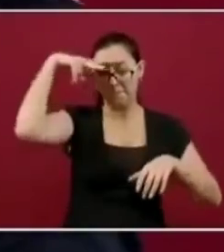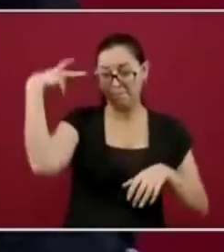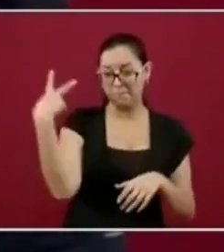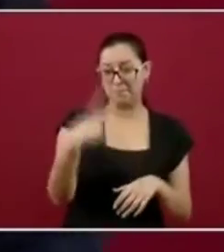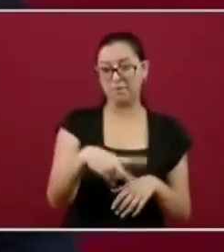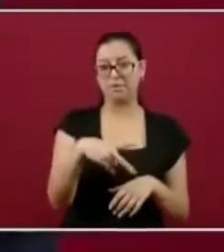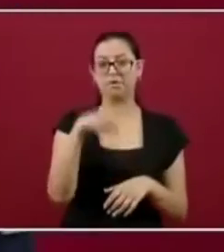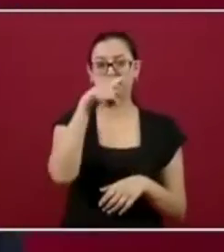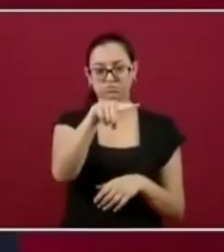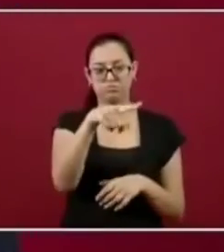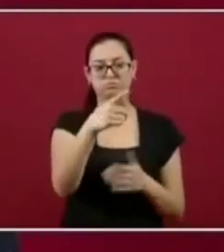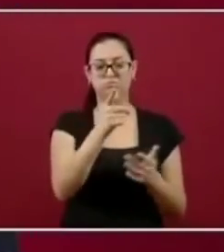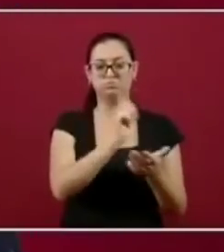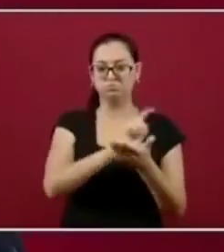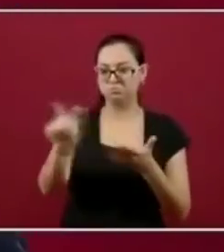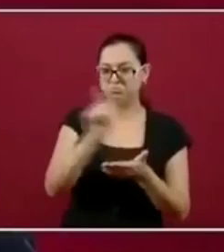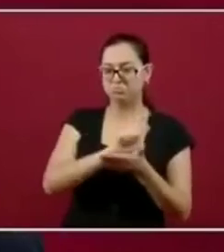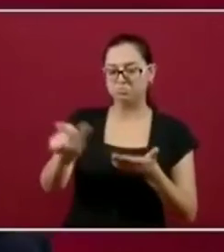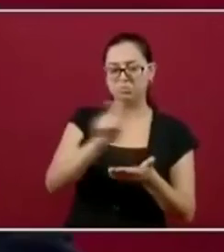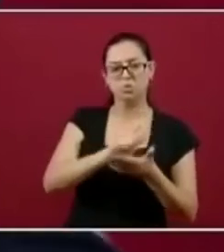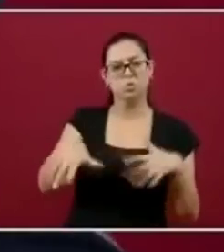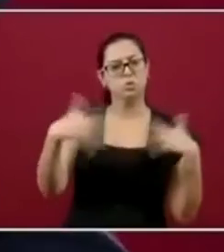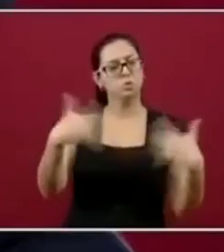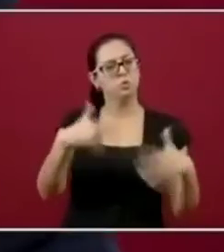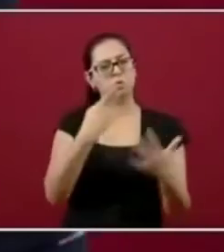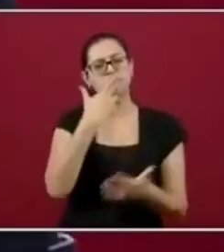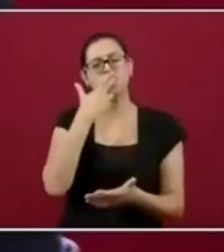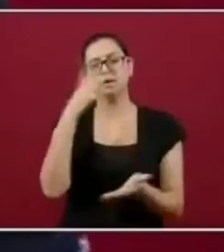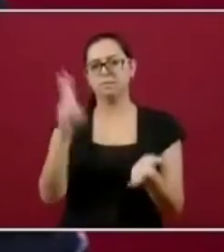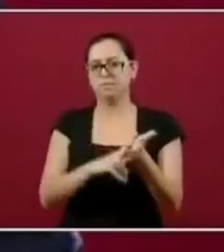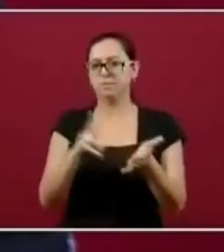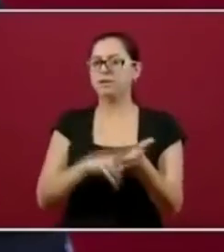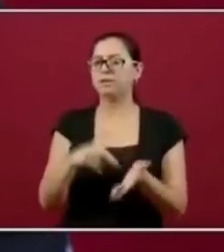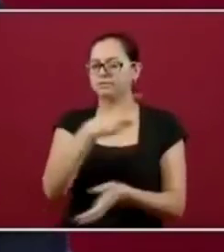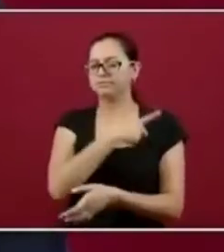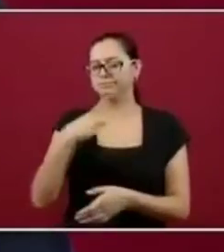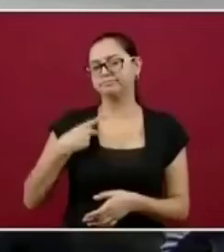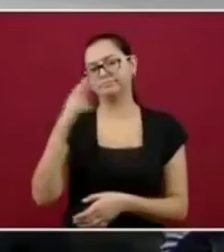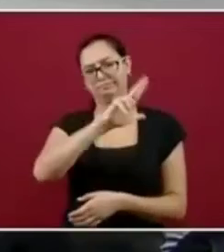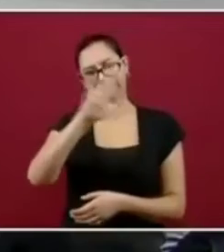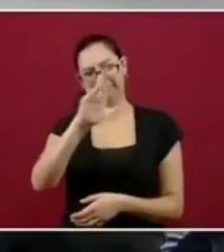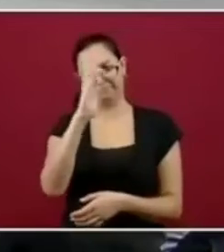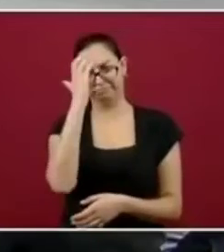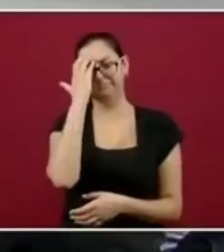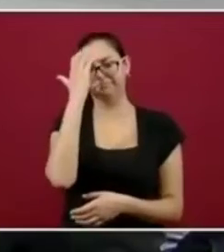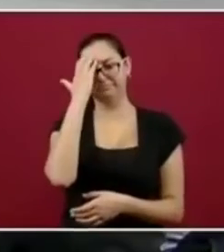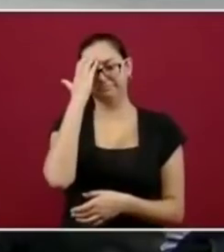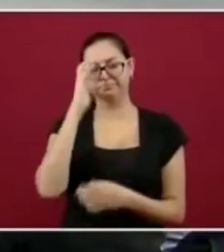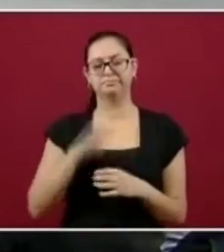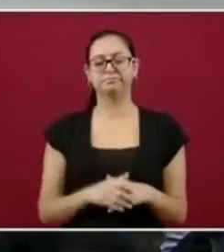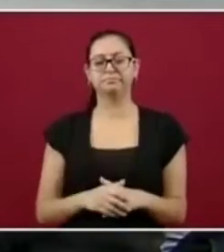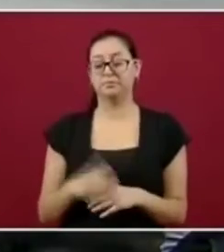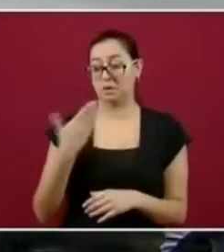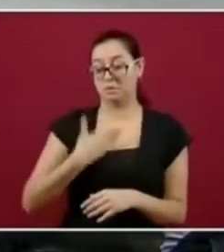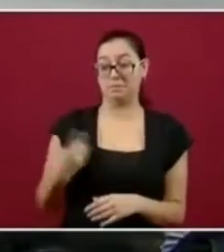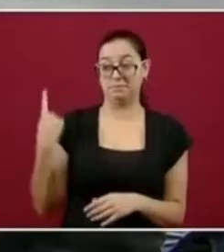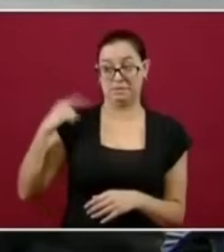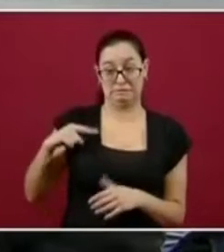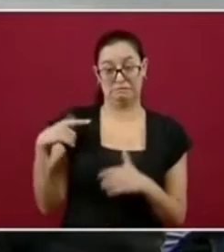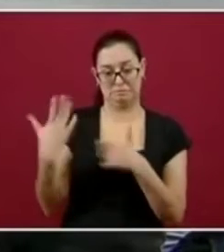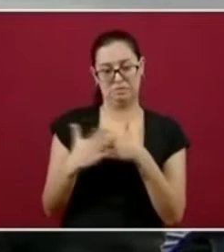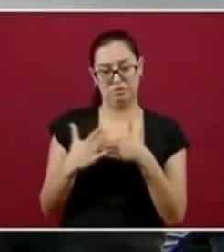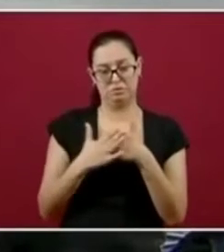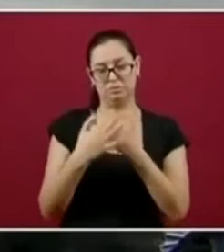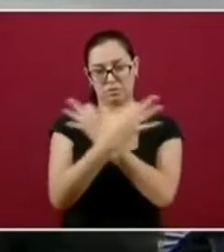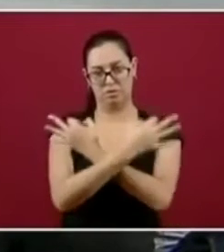sus contribuciones que son muy significativas. Pronto daremos a conocer, por instrucciones del señor presidente,